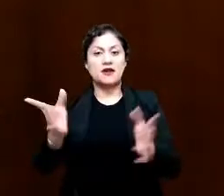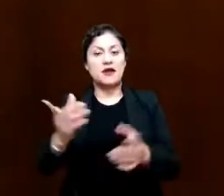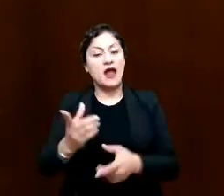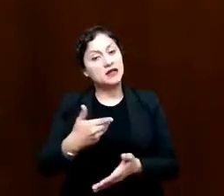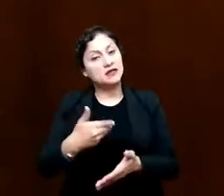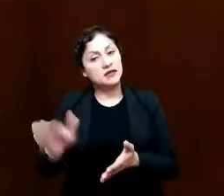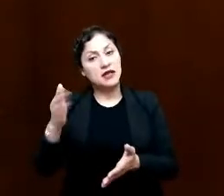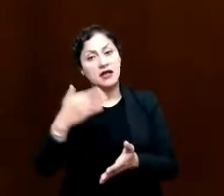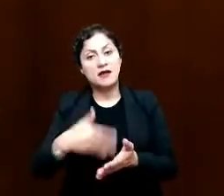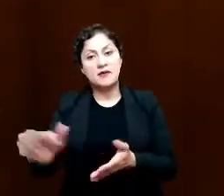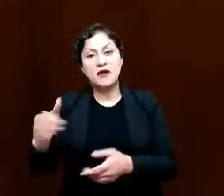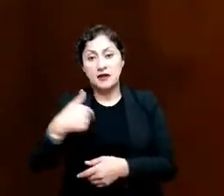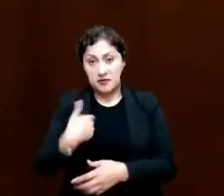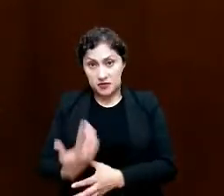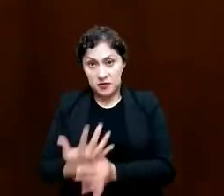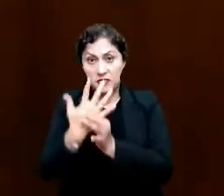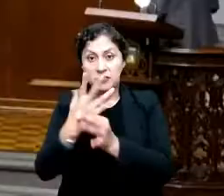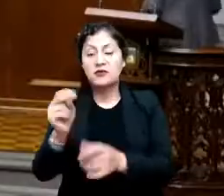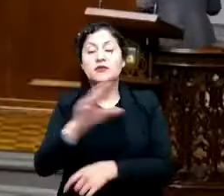lo digo yo lo dice el pueblo diputada